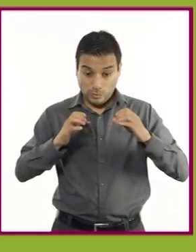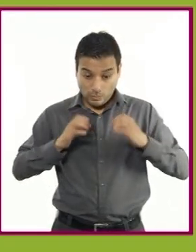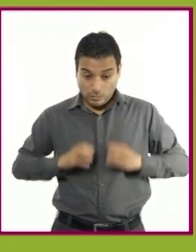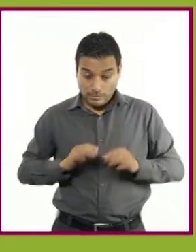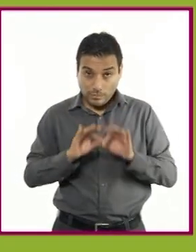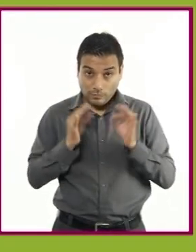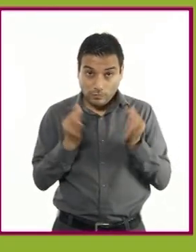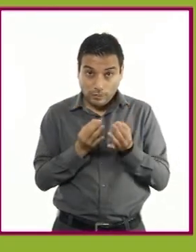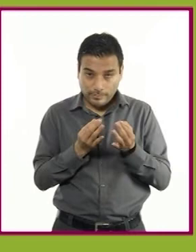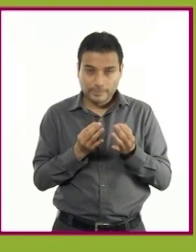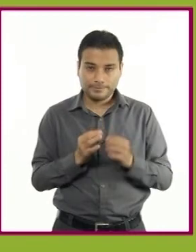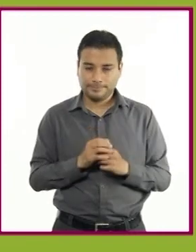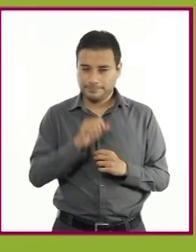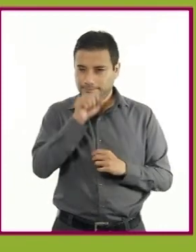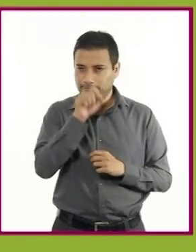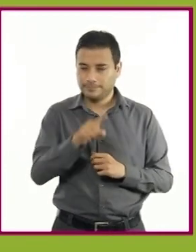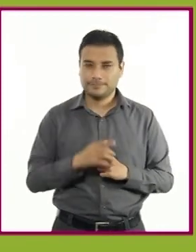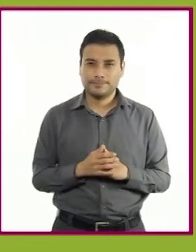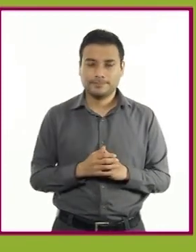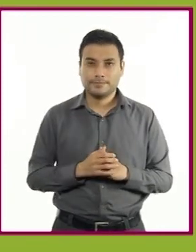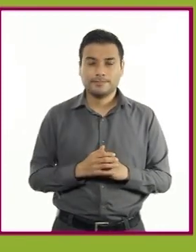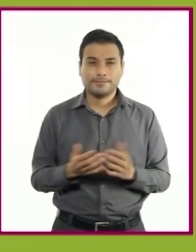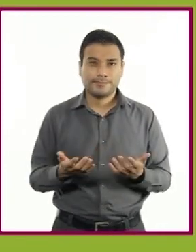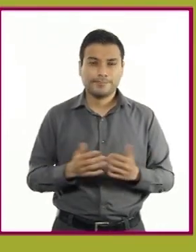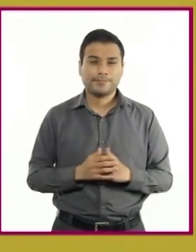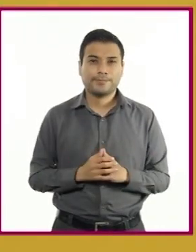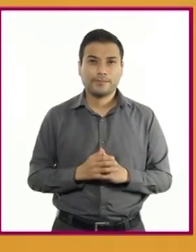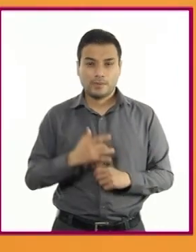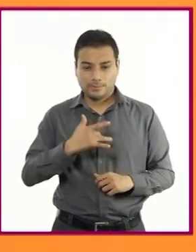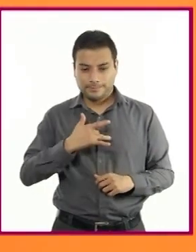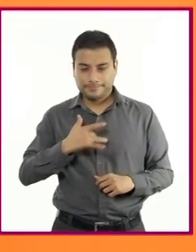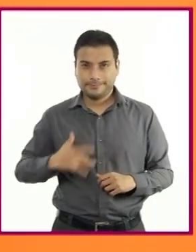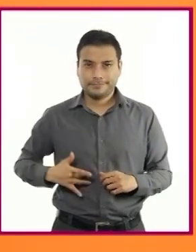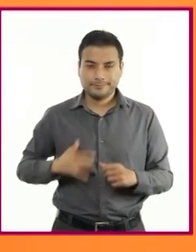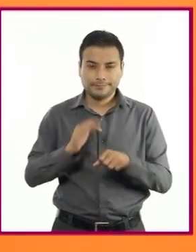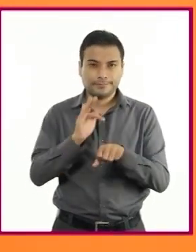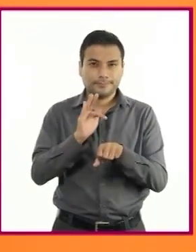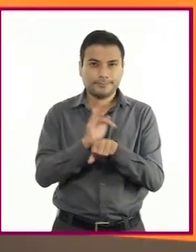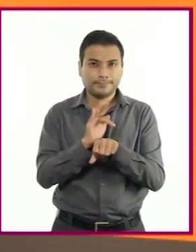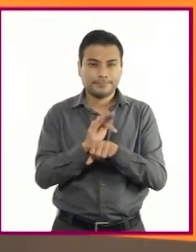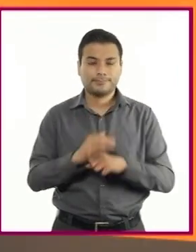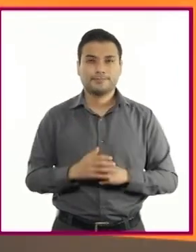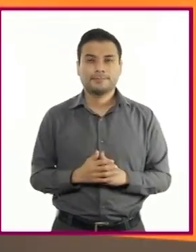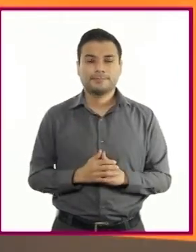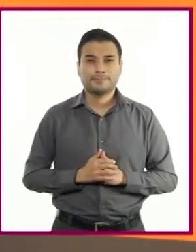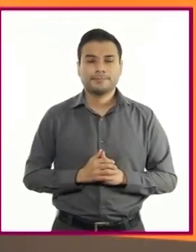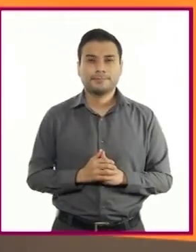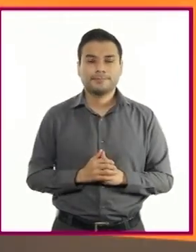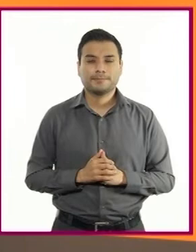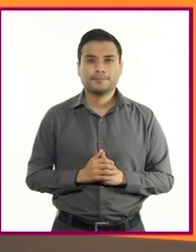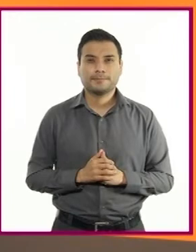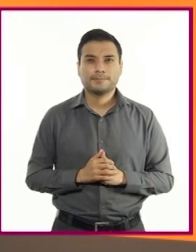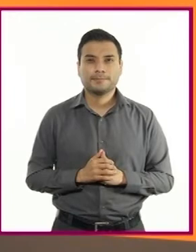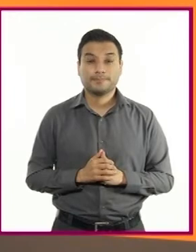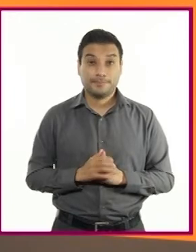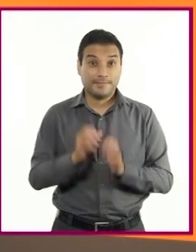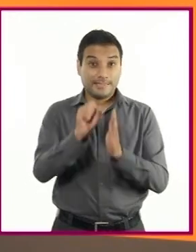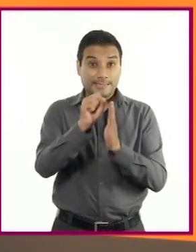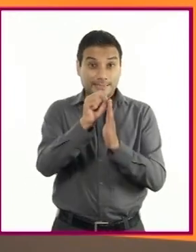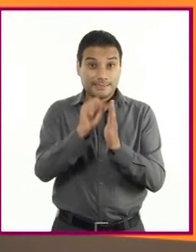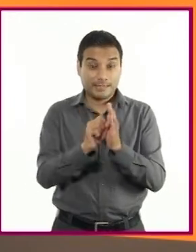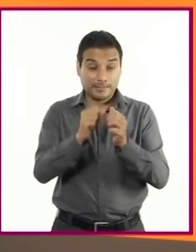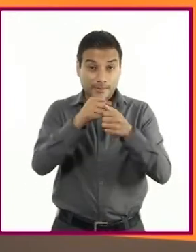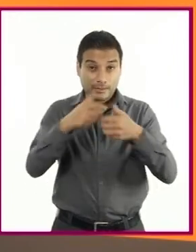los tendones. Protege muchos de los órganos vitales del cuerpo. El sistema